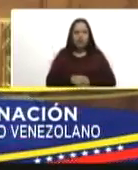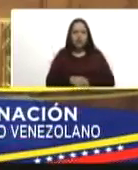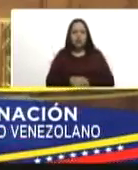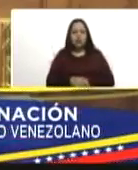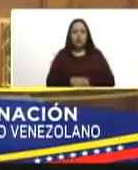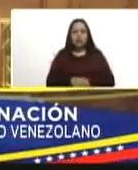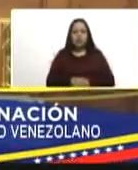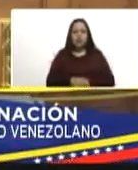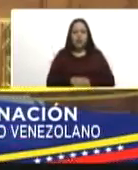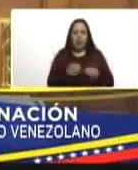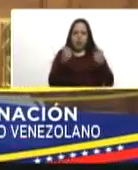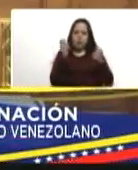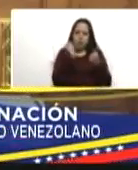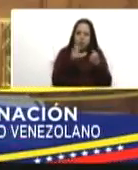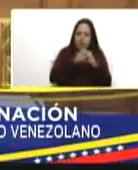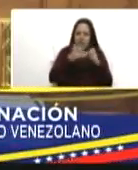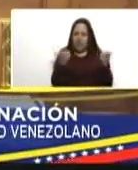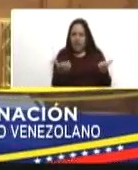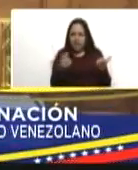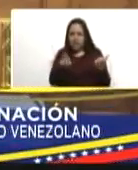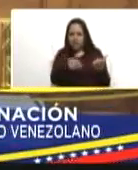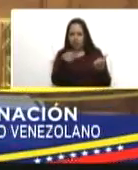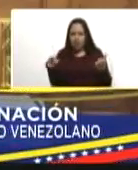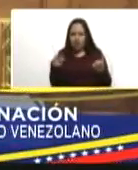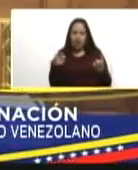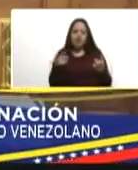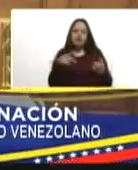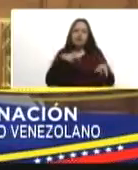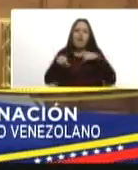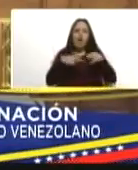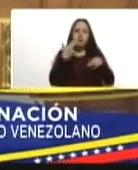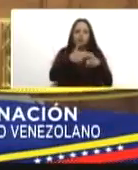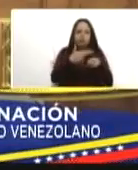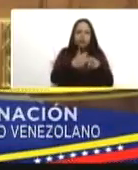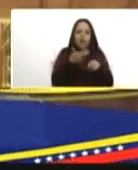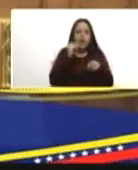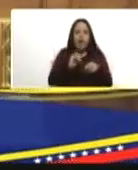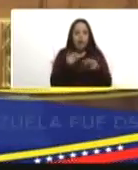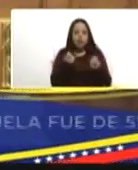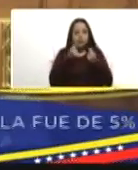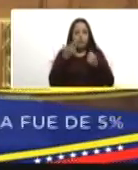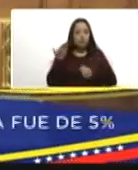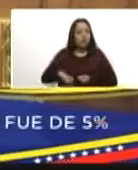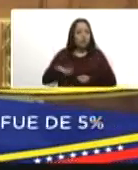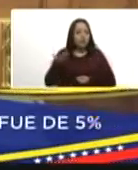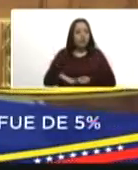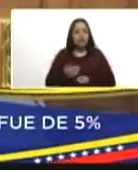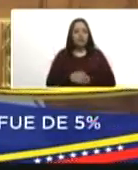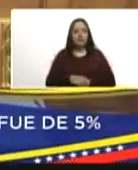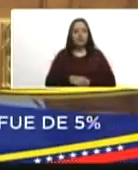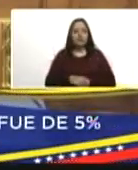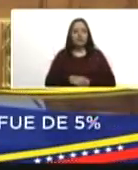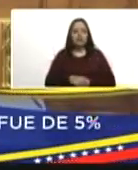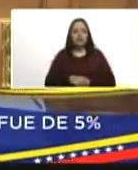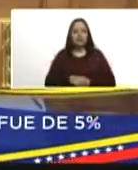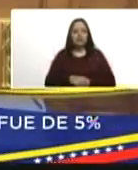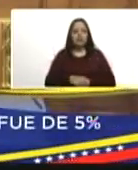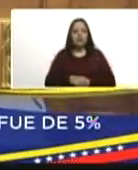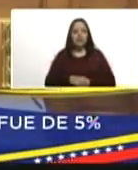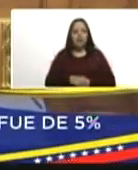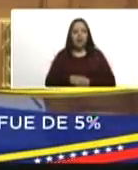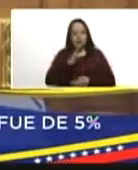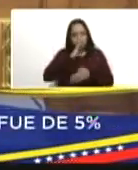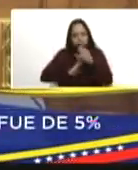metalíferos que significó un ingreso ya importante Modesto para las